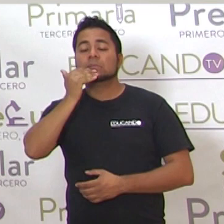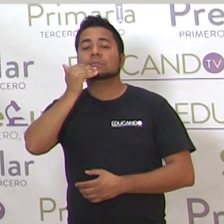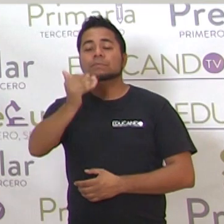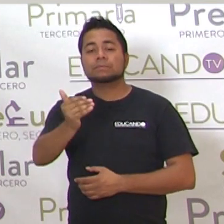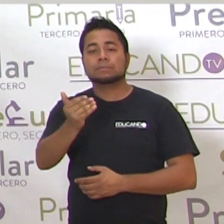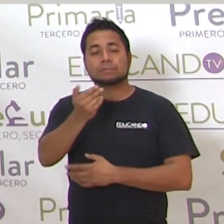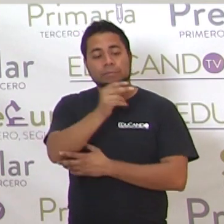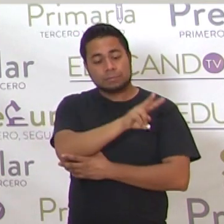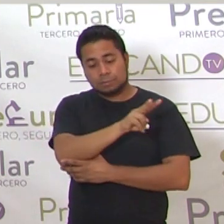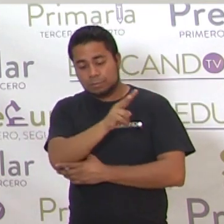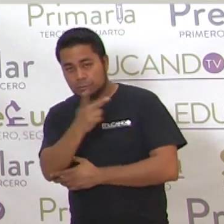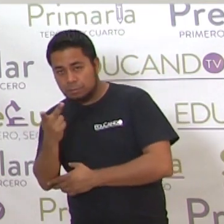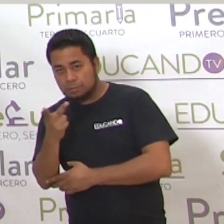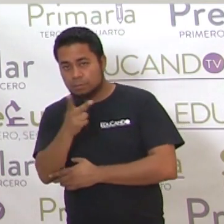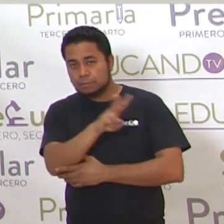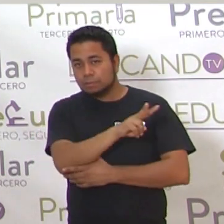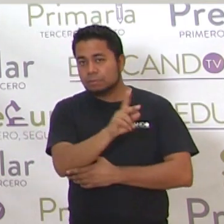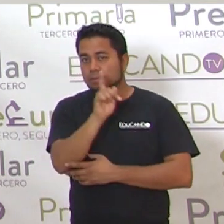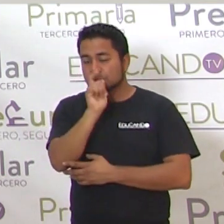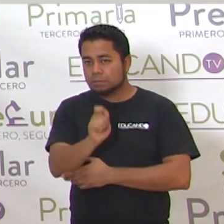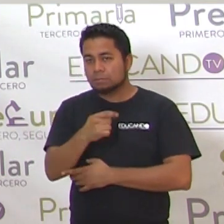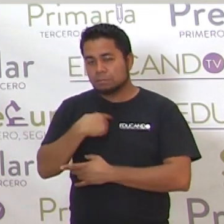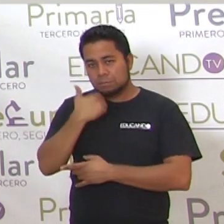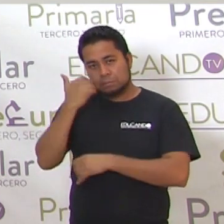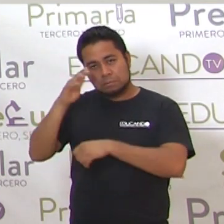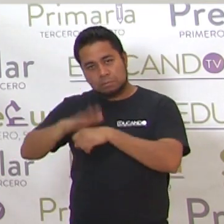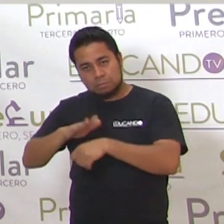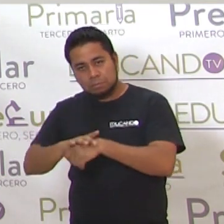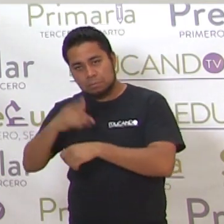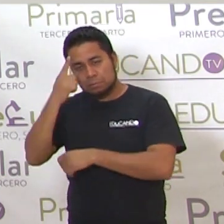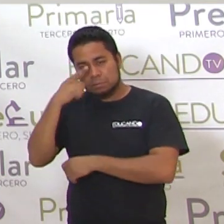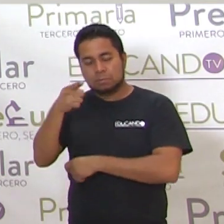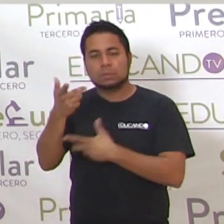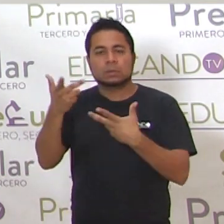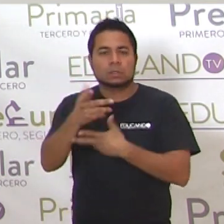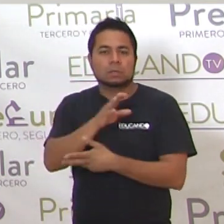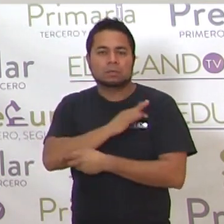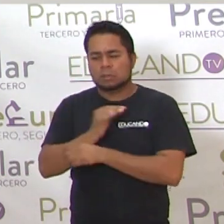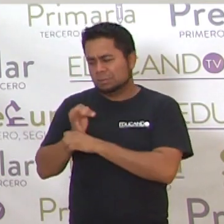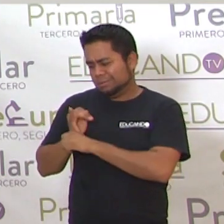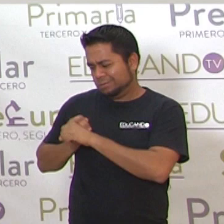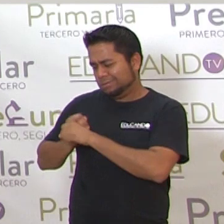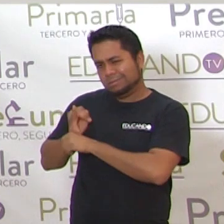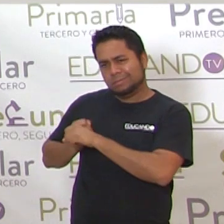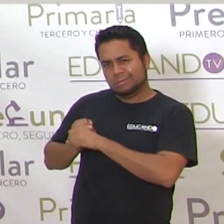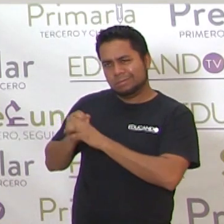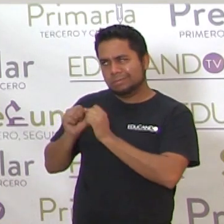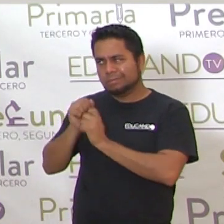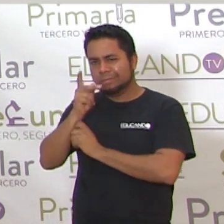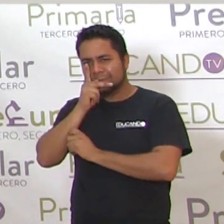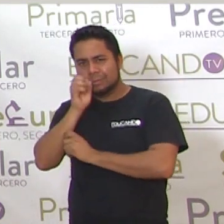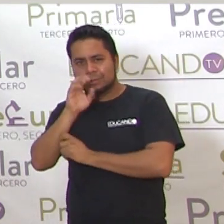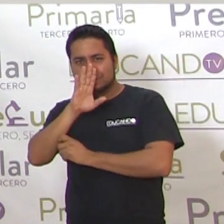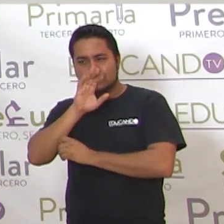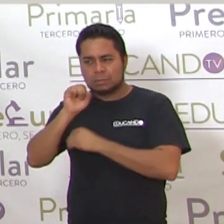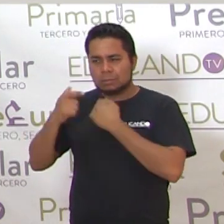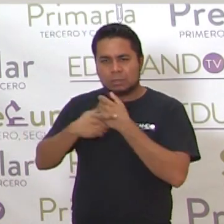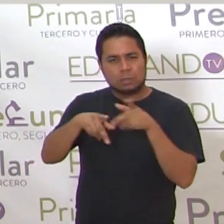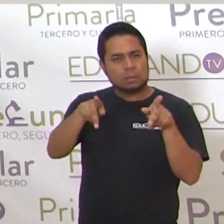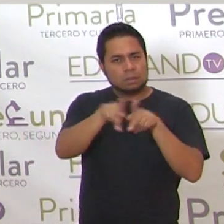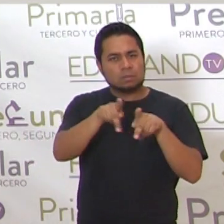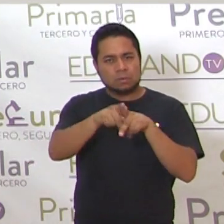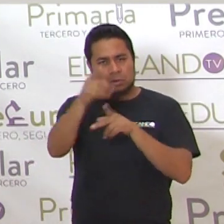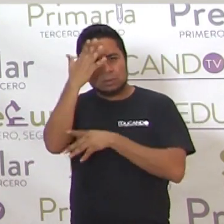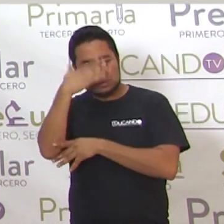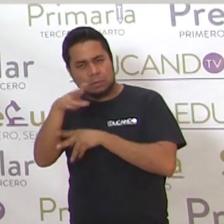estos dos archivos niños y niñas te invito para que tú puedas realizar la investigación con mamá papá algún primo que